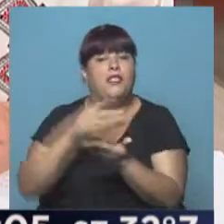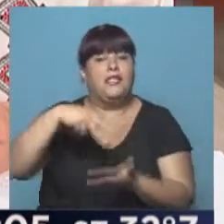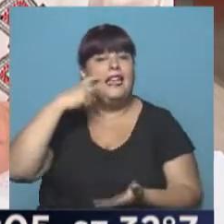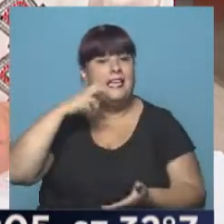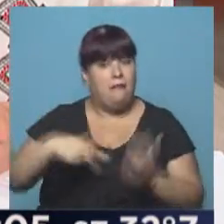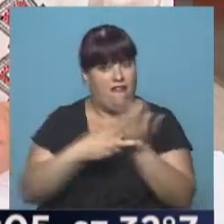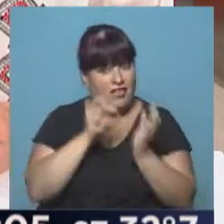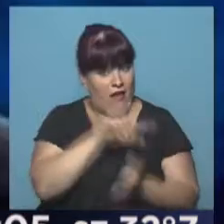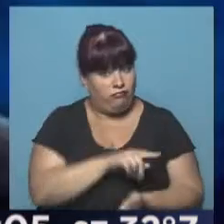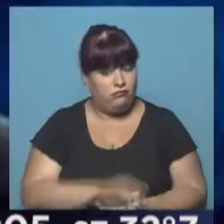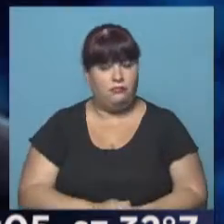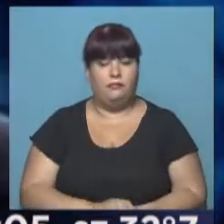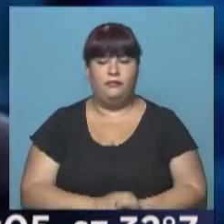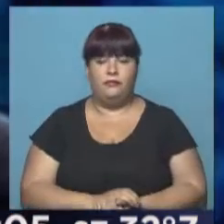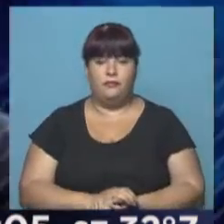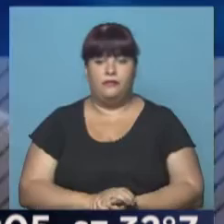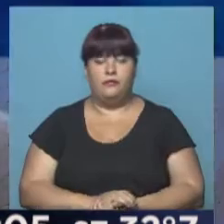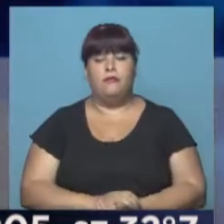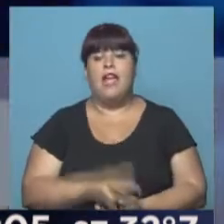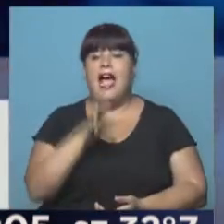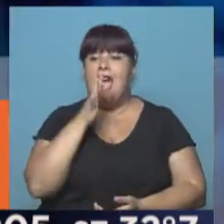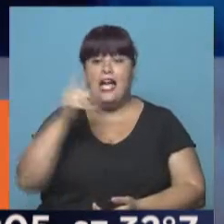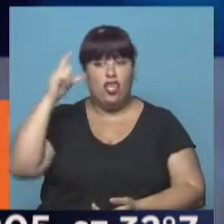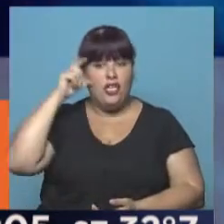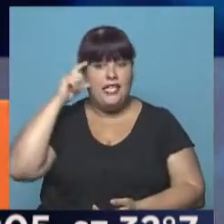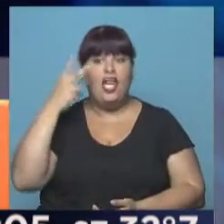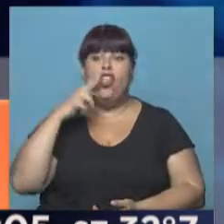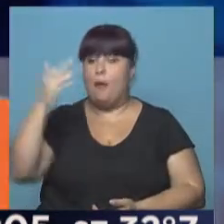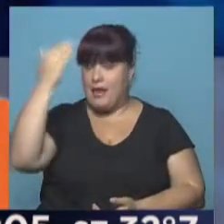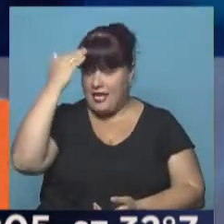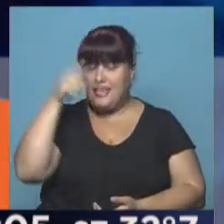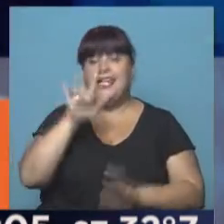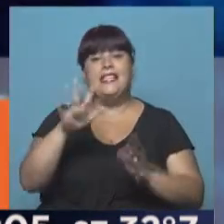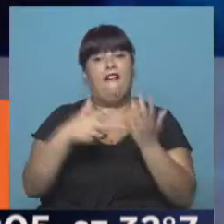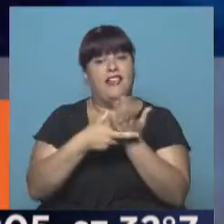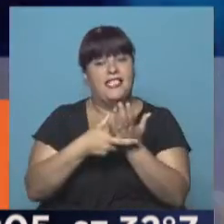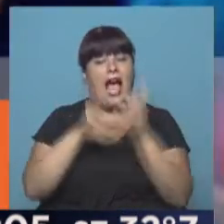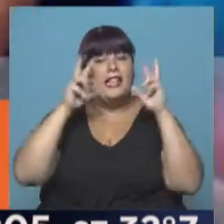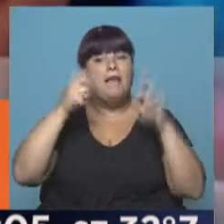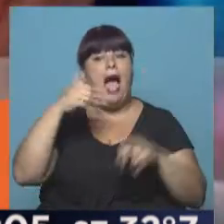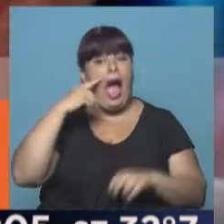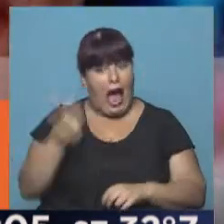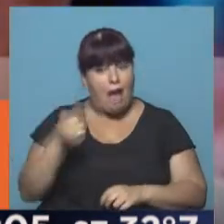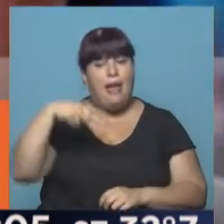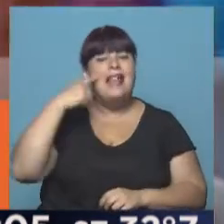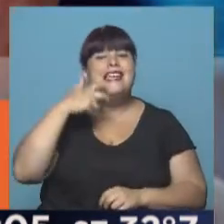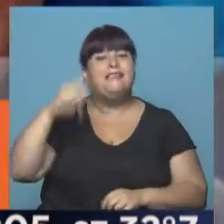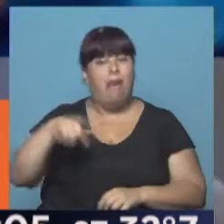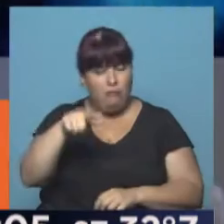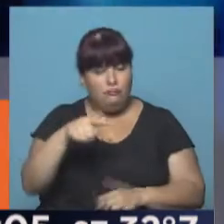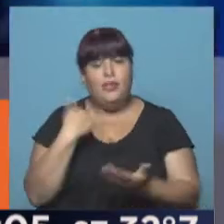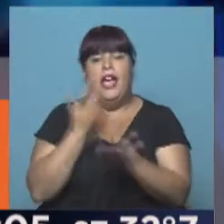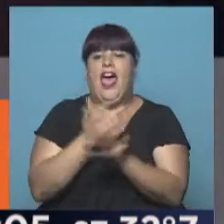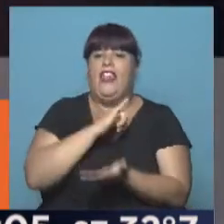el fiscal Nisman. El 14 de enero de 2015, el entonces fiscal de la causa AMIA, Alberto Nisman, presentó